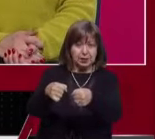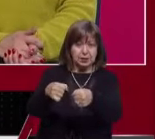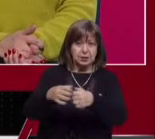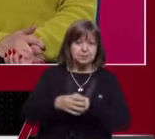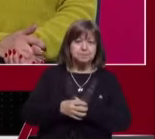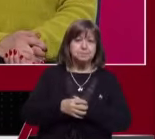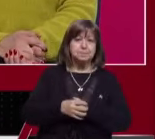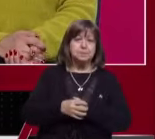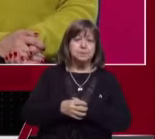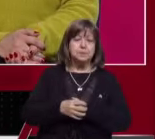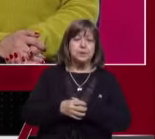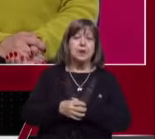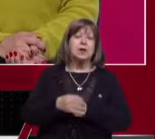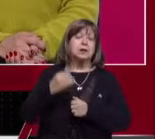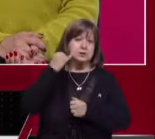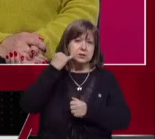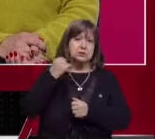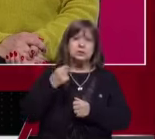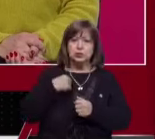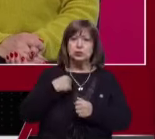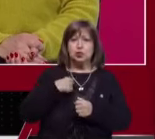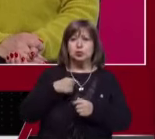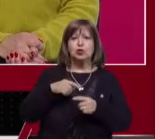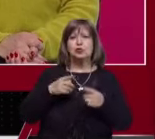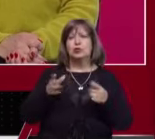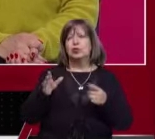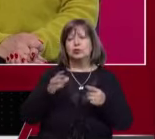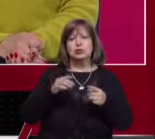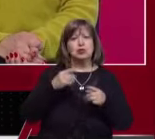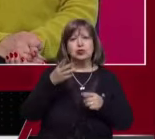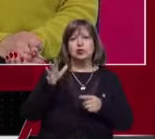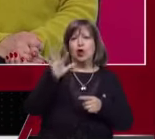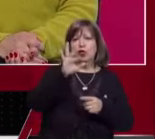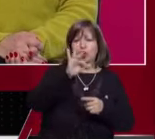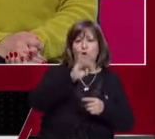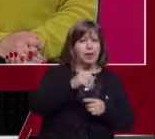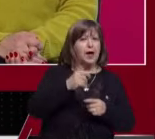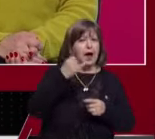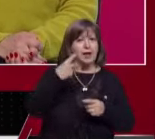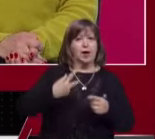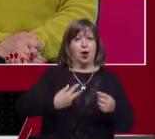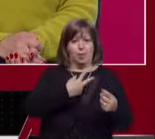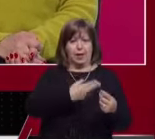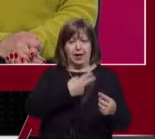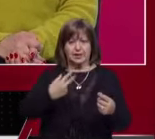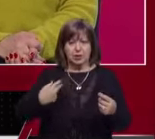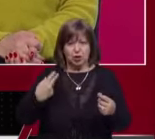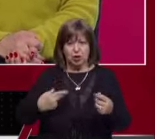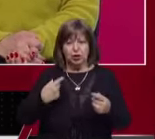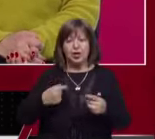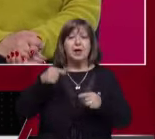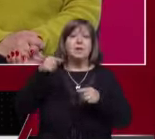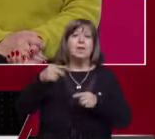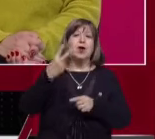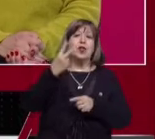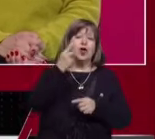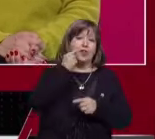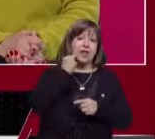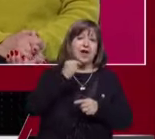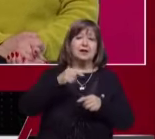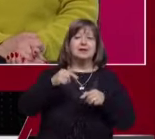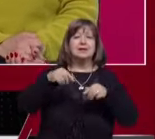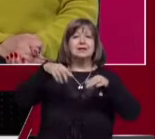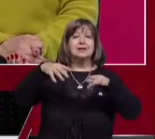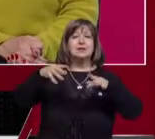Sí, nosotros tenemos intervenciones programadas para todos los días. Esos 2 días se va a hacer lo que se le llama un apagón de monitores. Nosotros trabajamos con